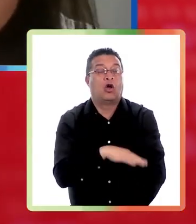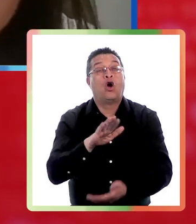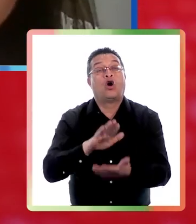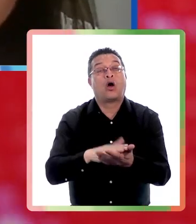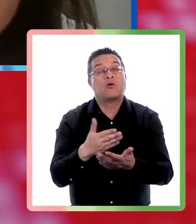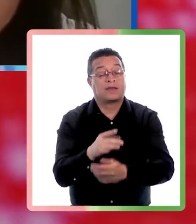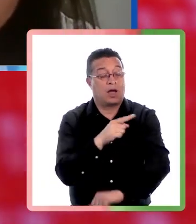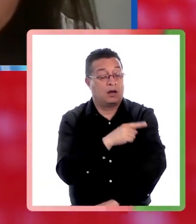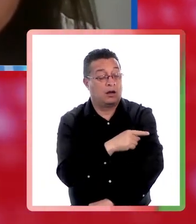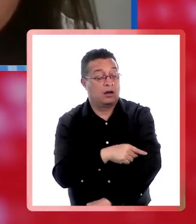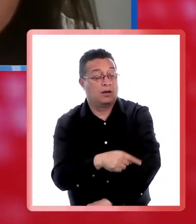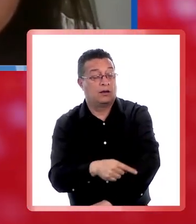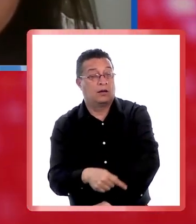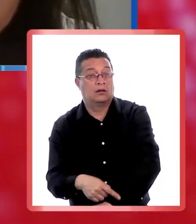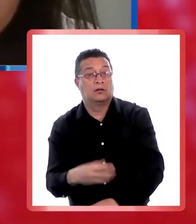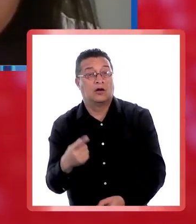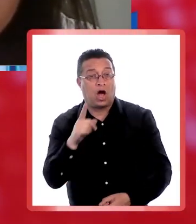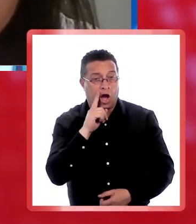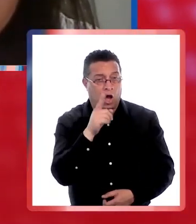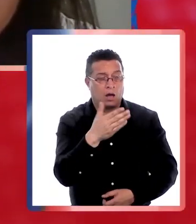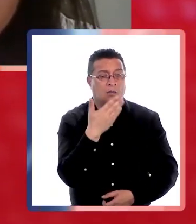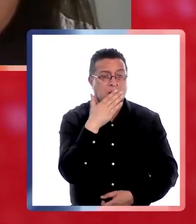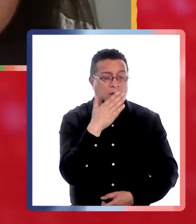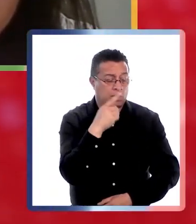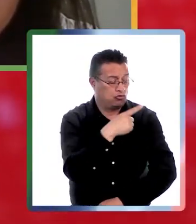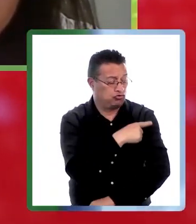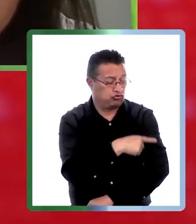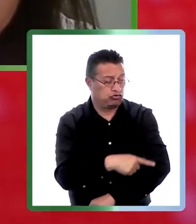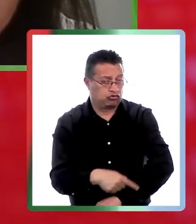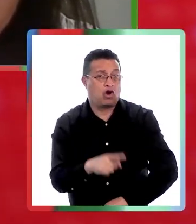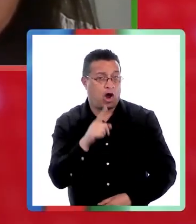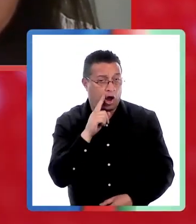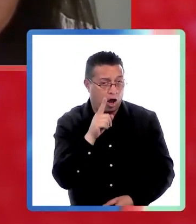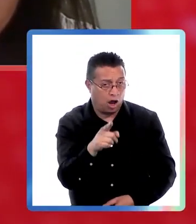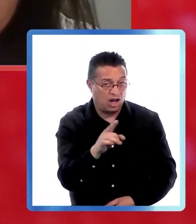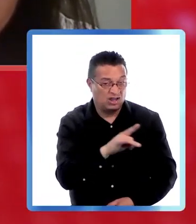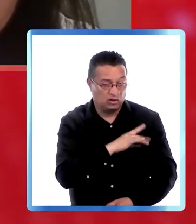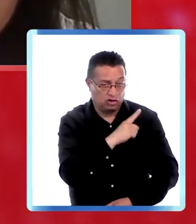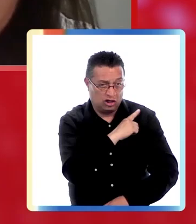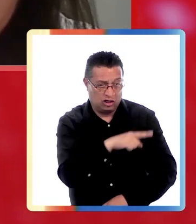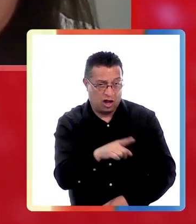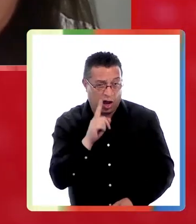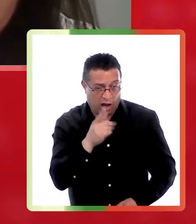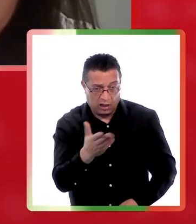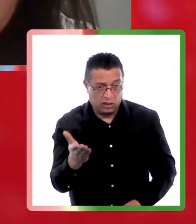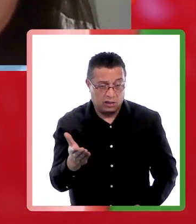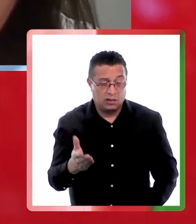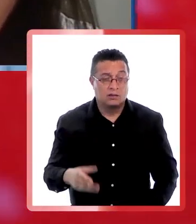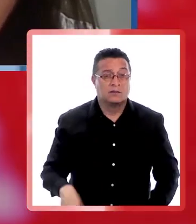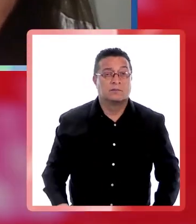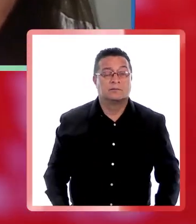¿cómo estamos en ese sentido? ¿Cómo estamos en cantidad de especialistas, por ejemplo, a lo largo del país?